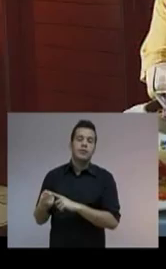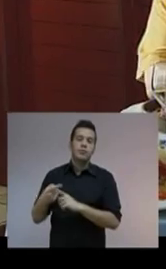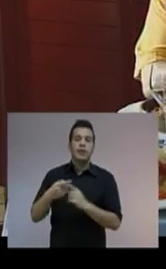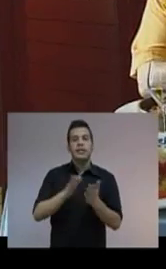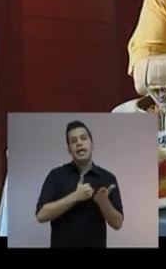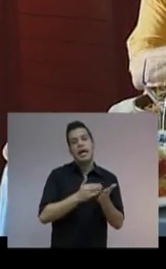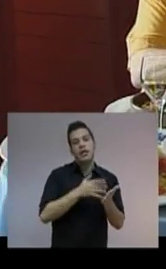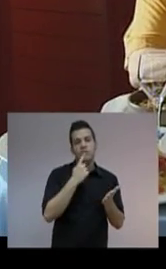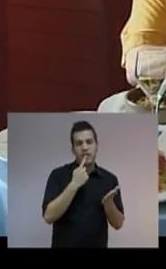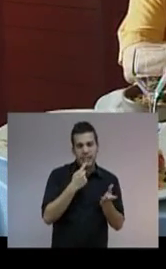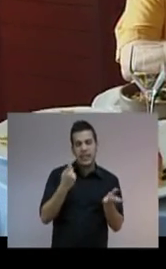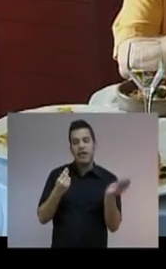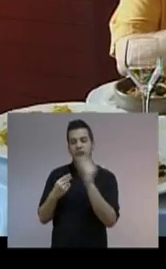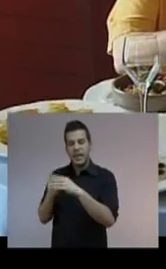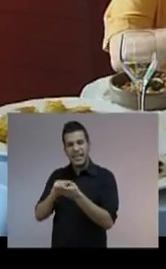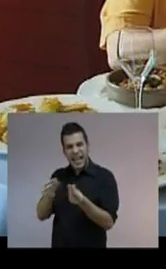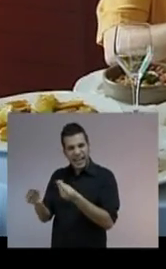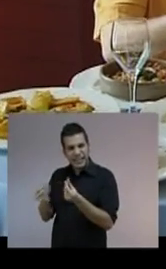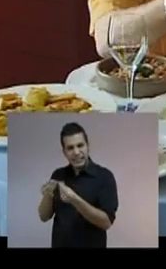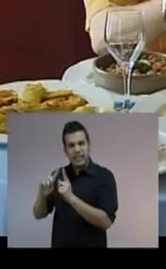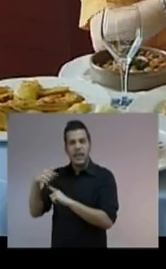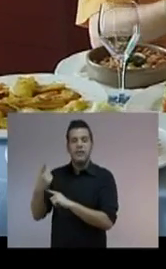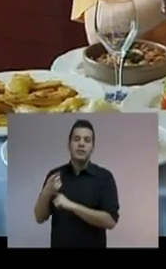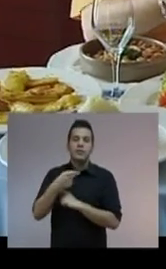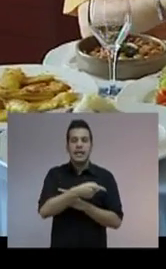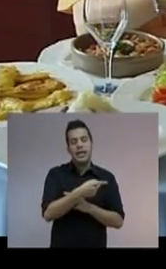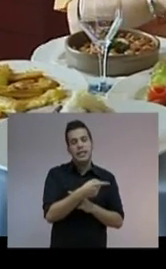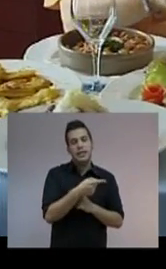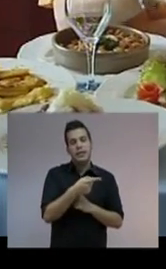la grasilla le ponemos un poquito de caldo del que hemos hervido la carne para